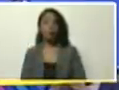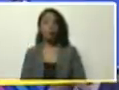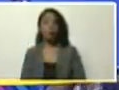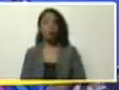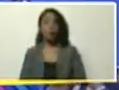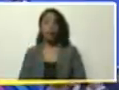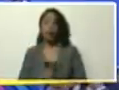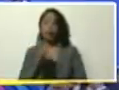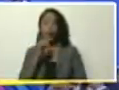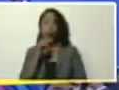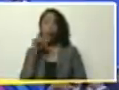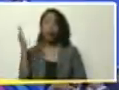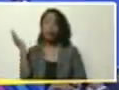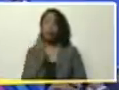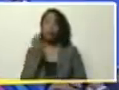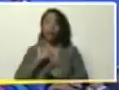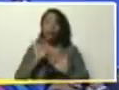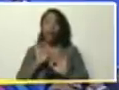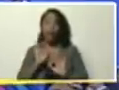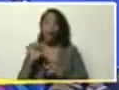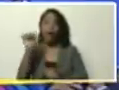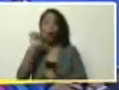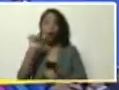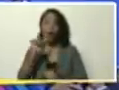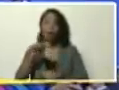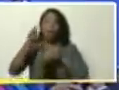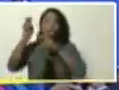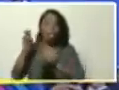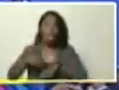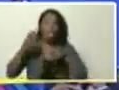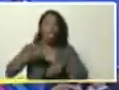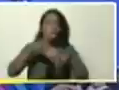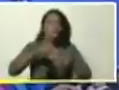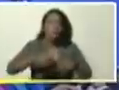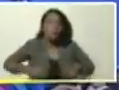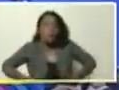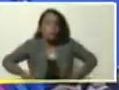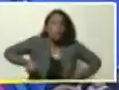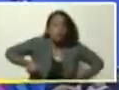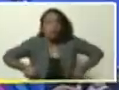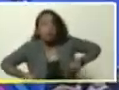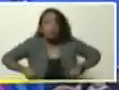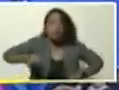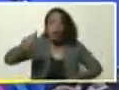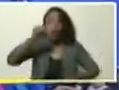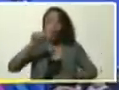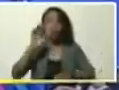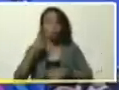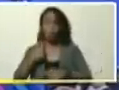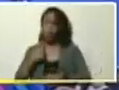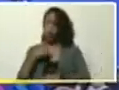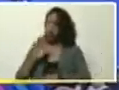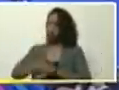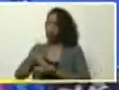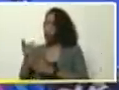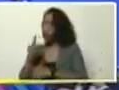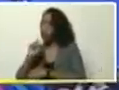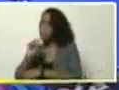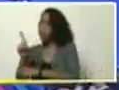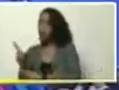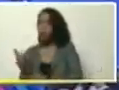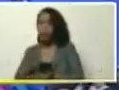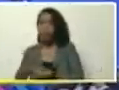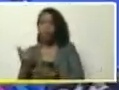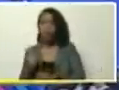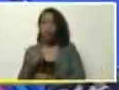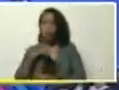no llega y tenemos que bajar hasta la avenida para buscarla. ¿Por qué? Le pregunté yo. Nosotros tenemos